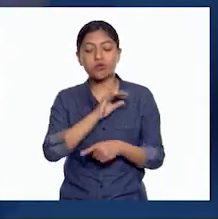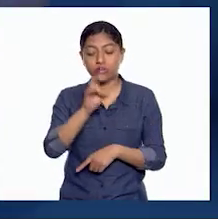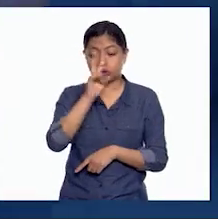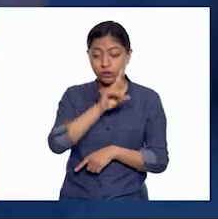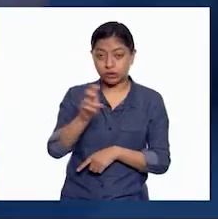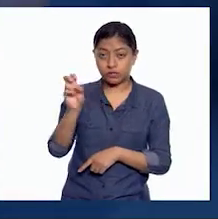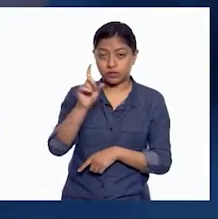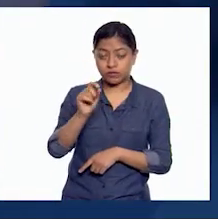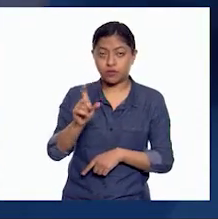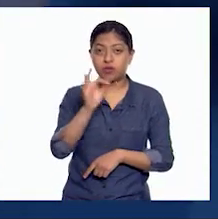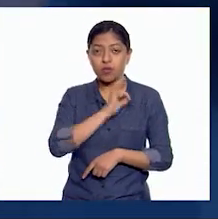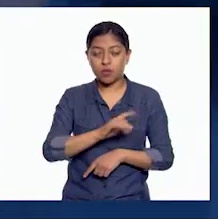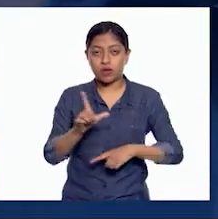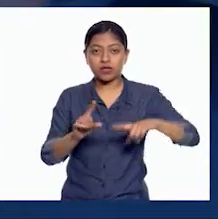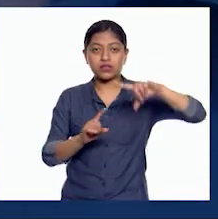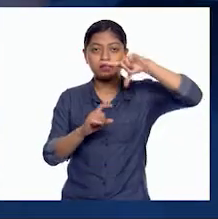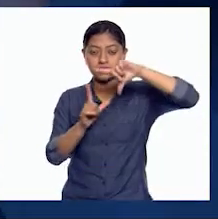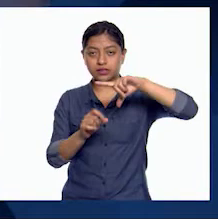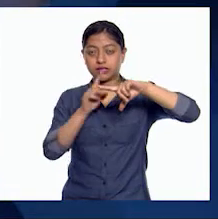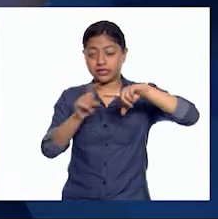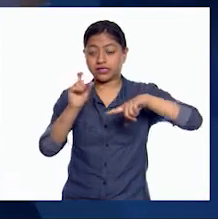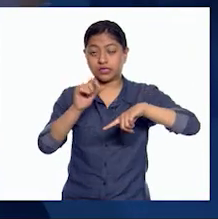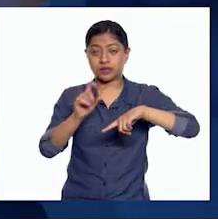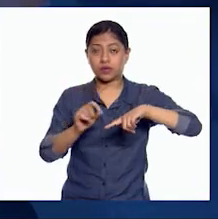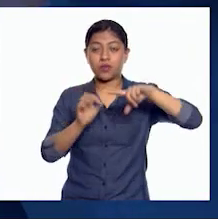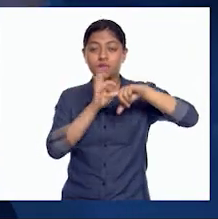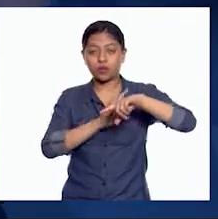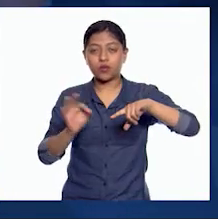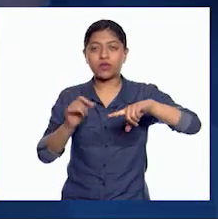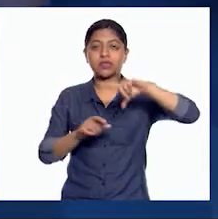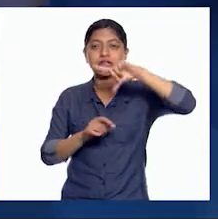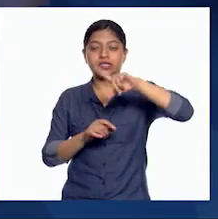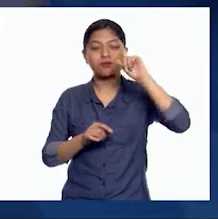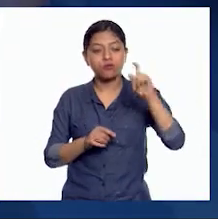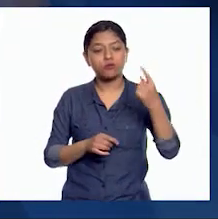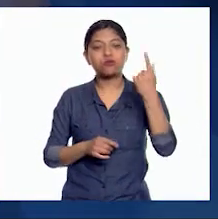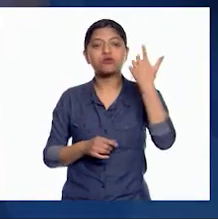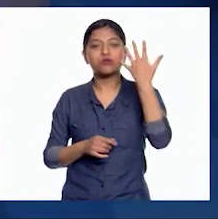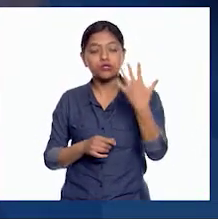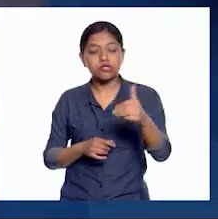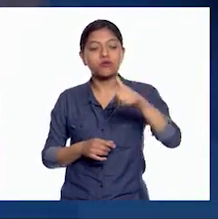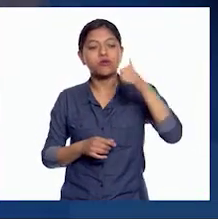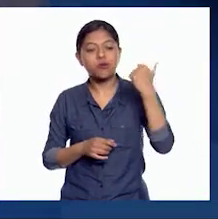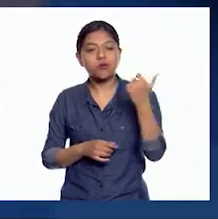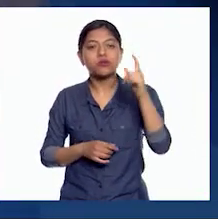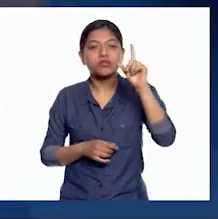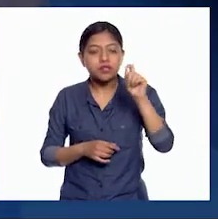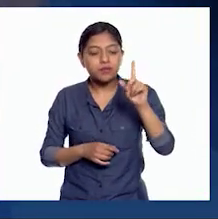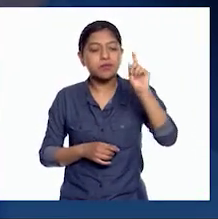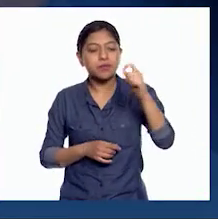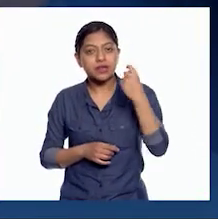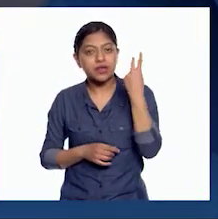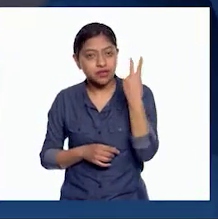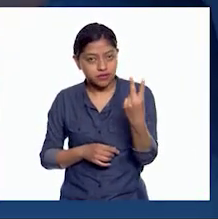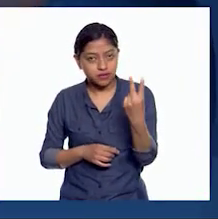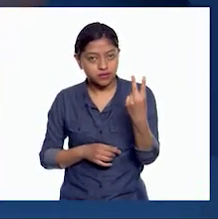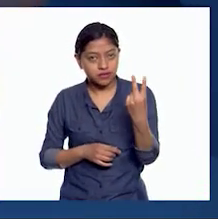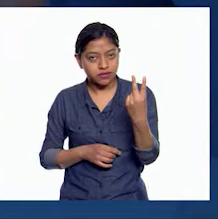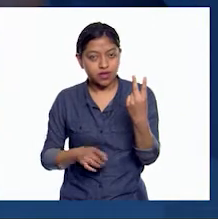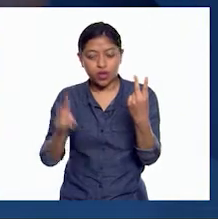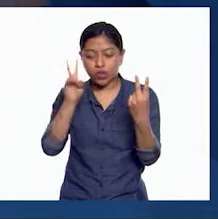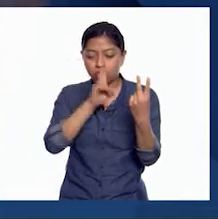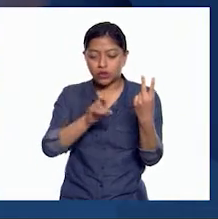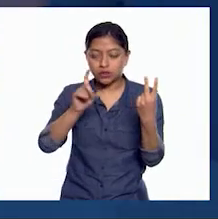1, 2, 4, 5, 11, 20, 22.